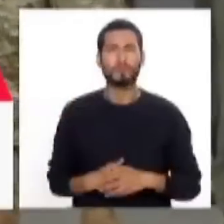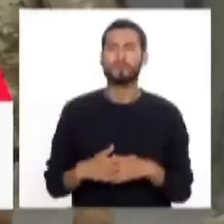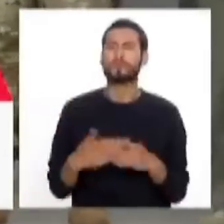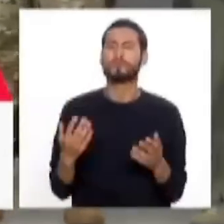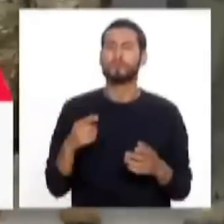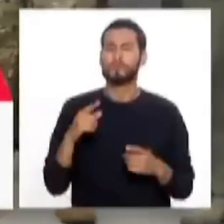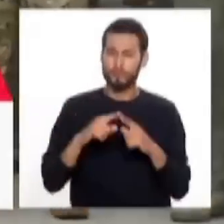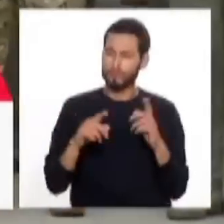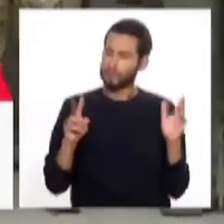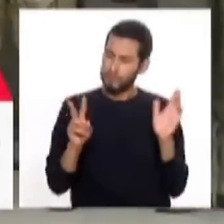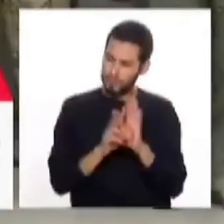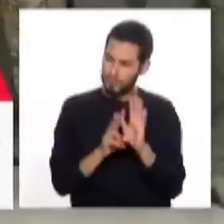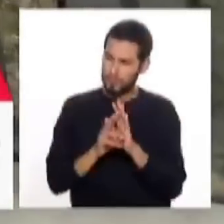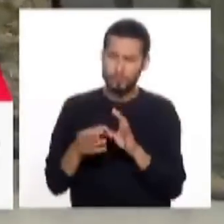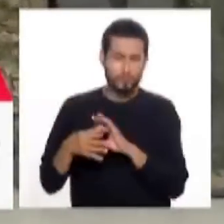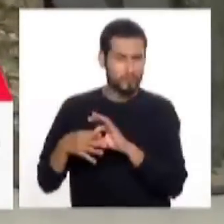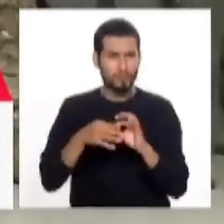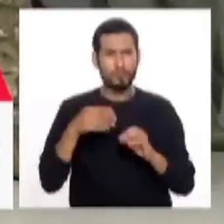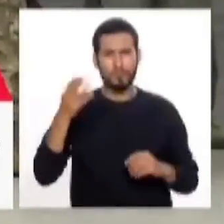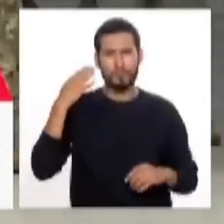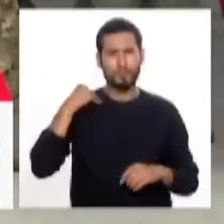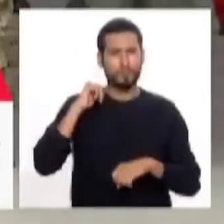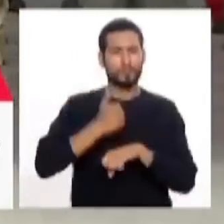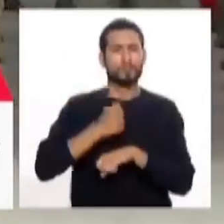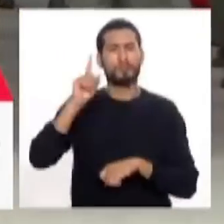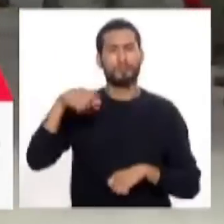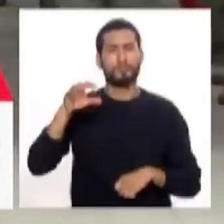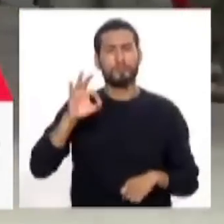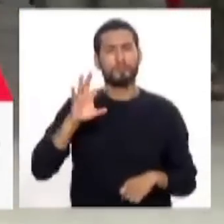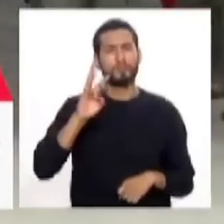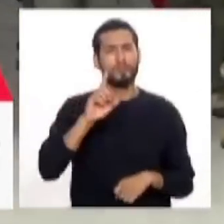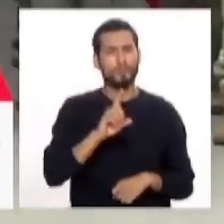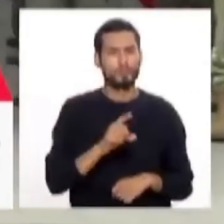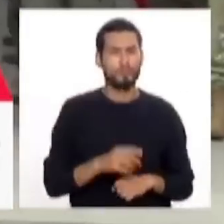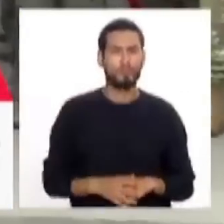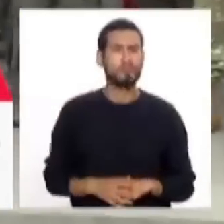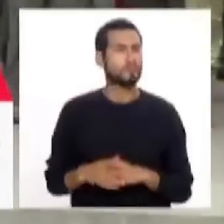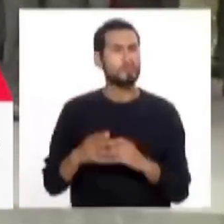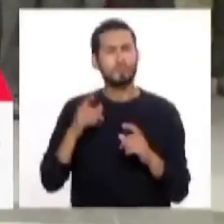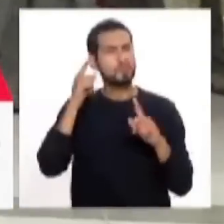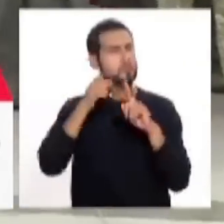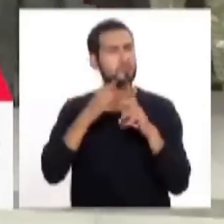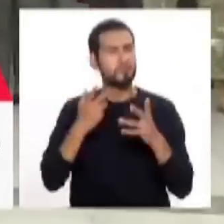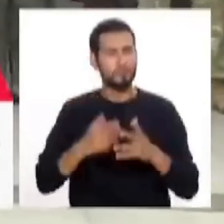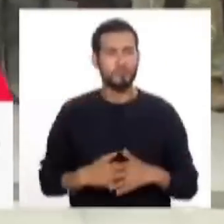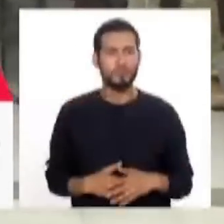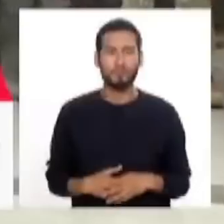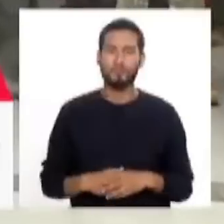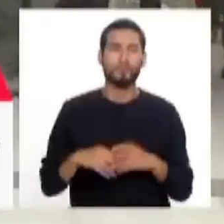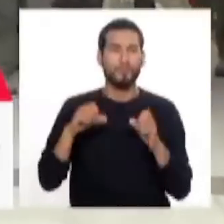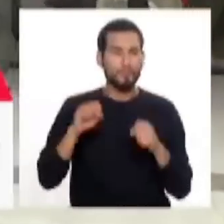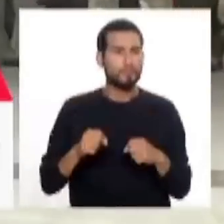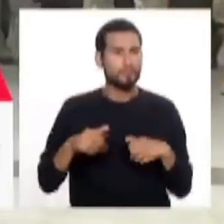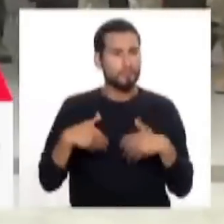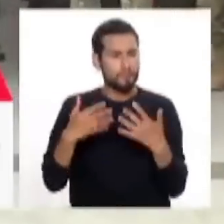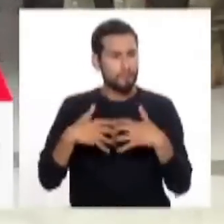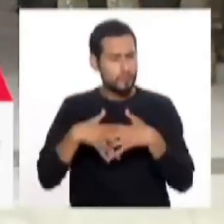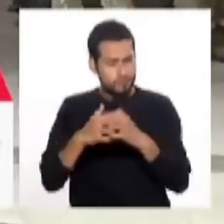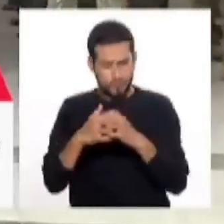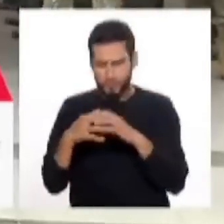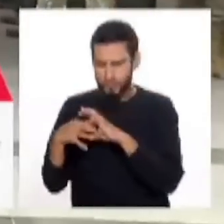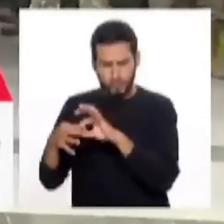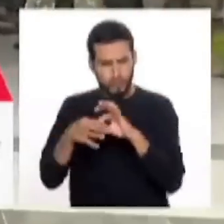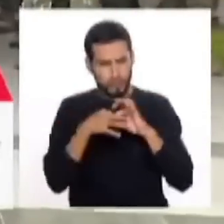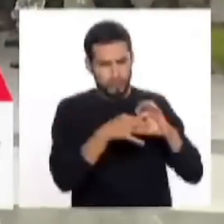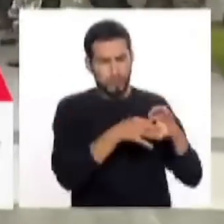carácter voluntario, creado en 1961, cuya finalidad es la de proveer y fortalecer los lazos